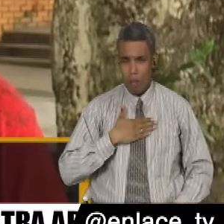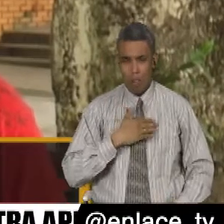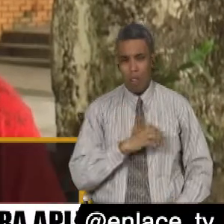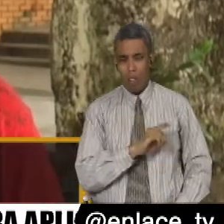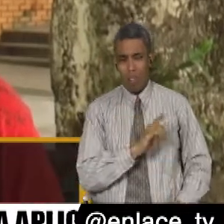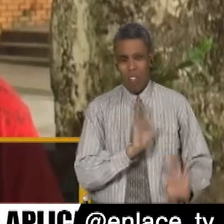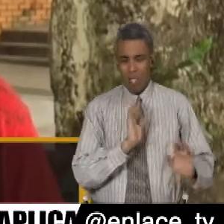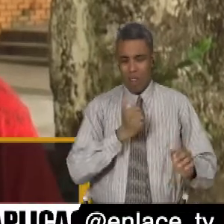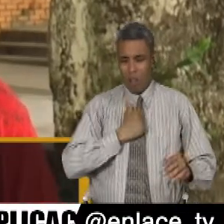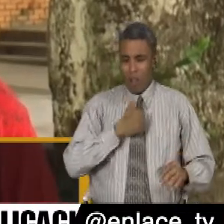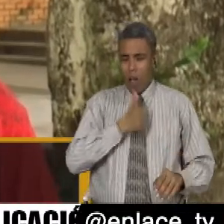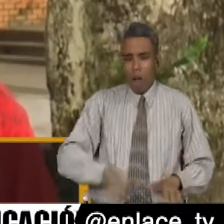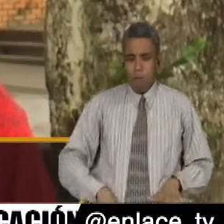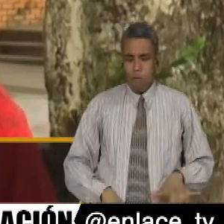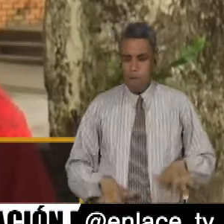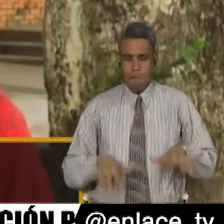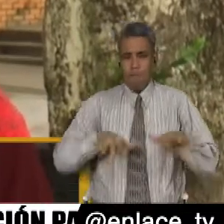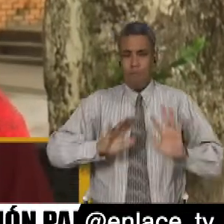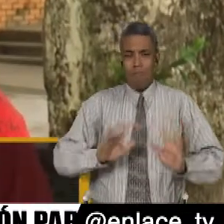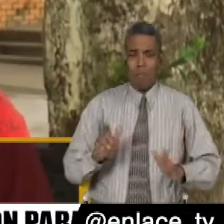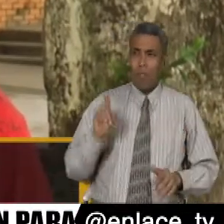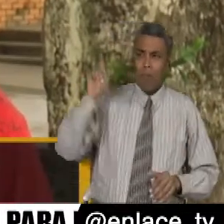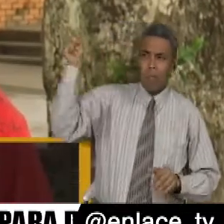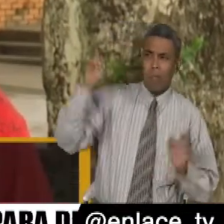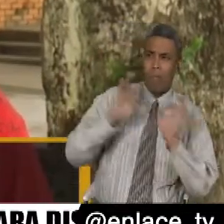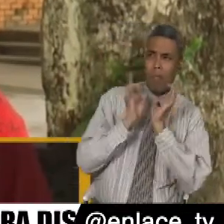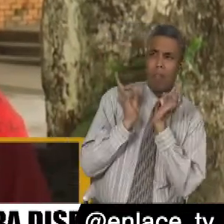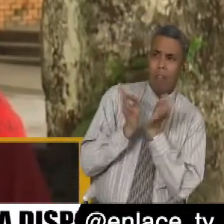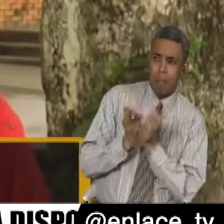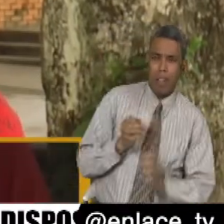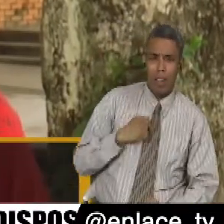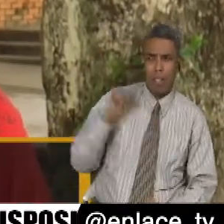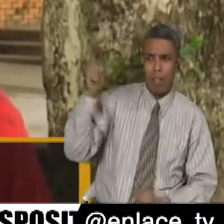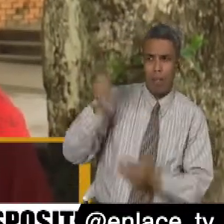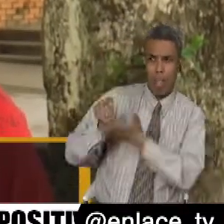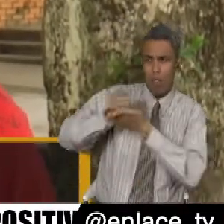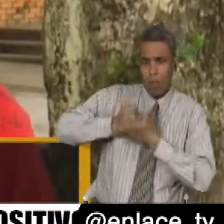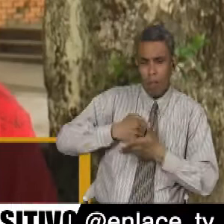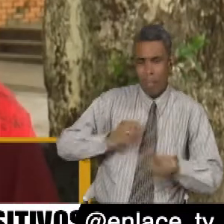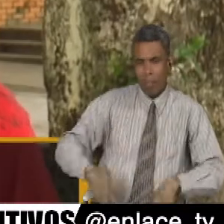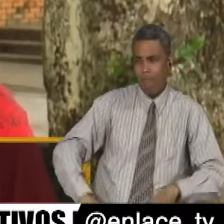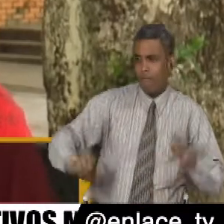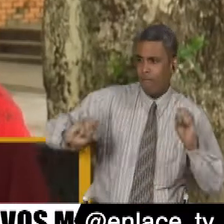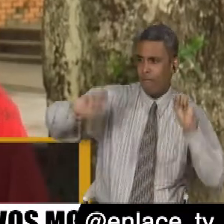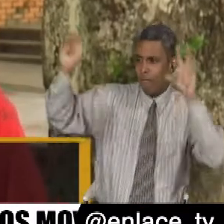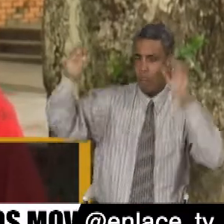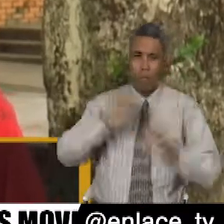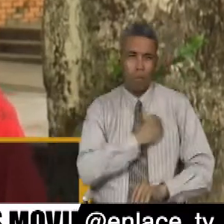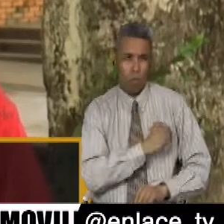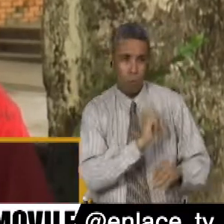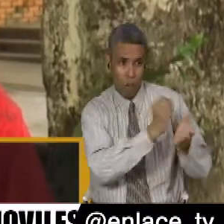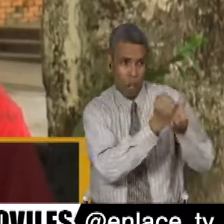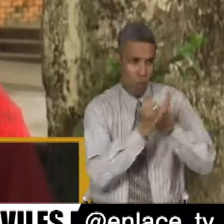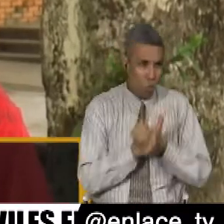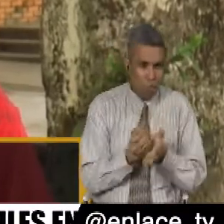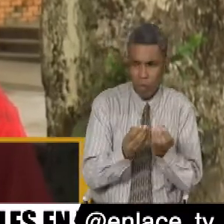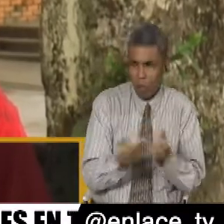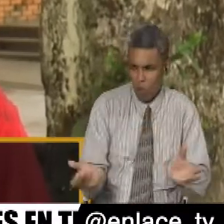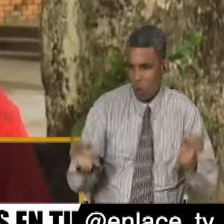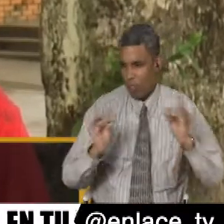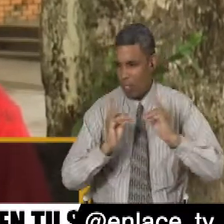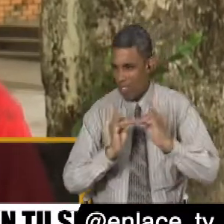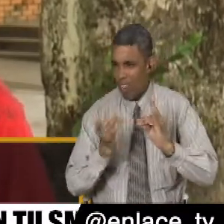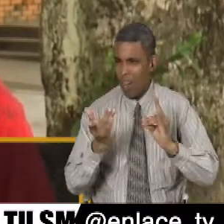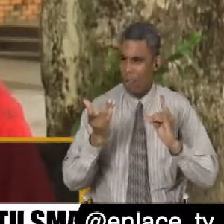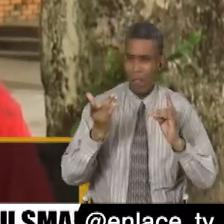nos solicitaron amablemente el consejo municipal de gestión del desastre que les ayudáramos a sacar sus enseres con la armada y con el